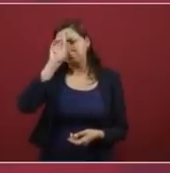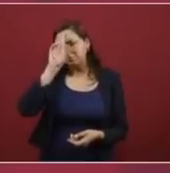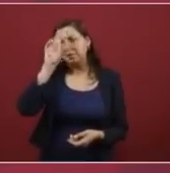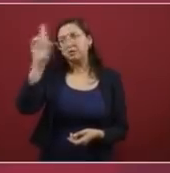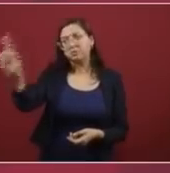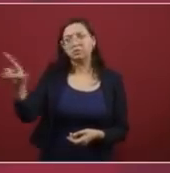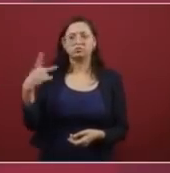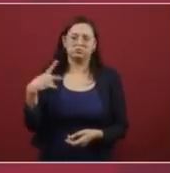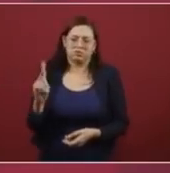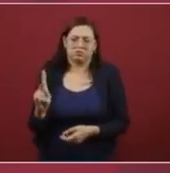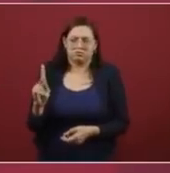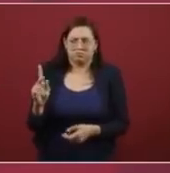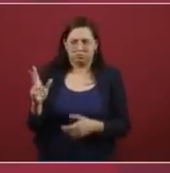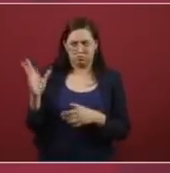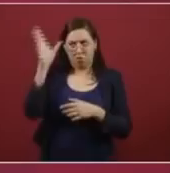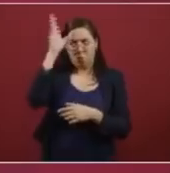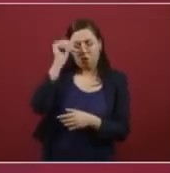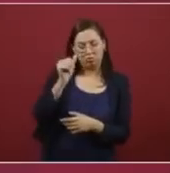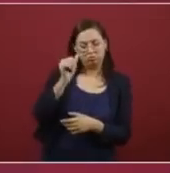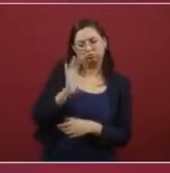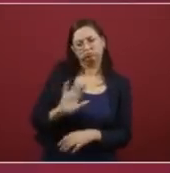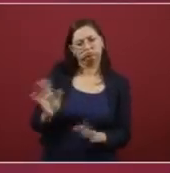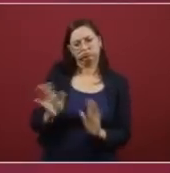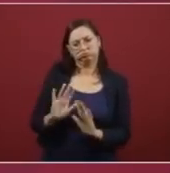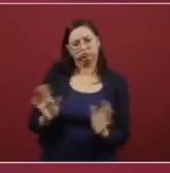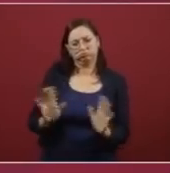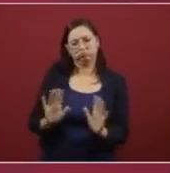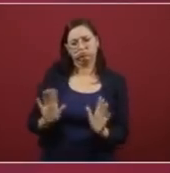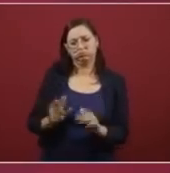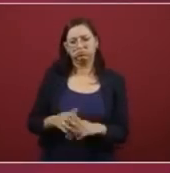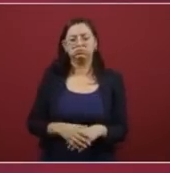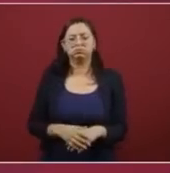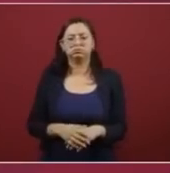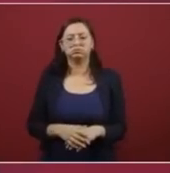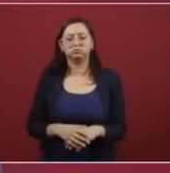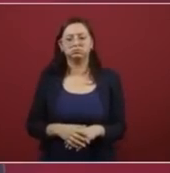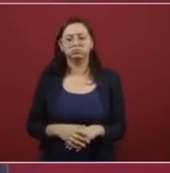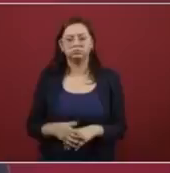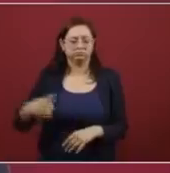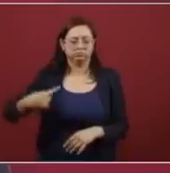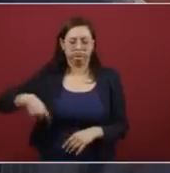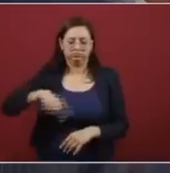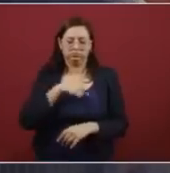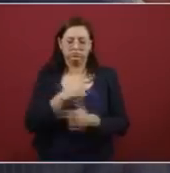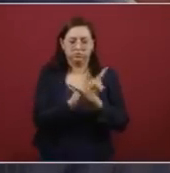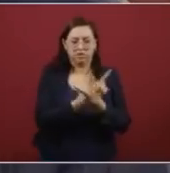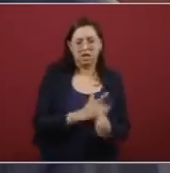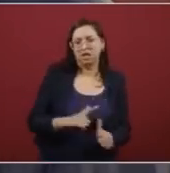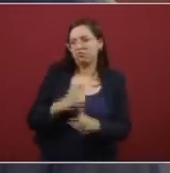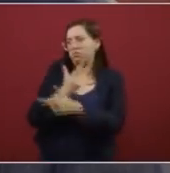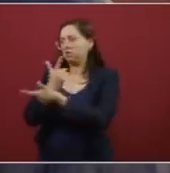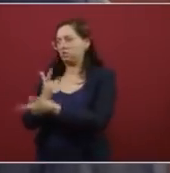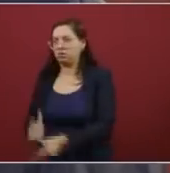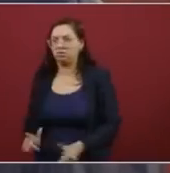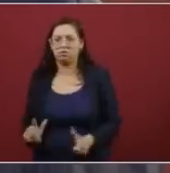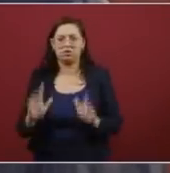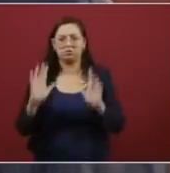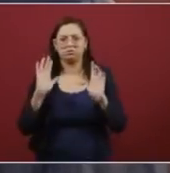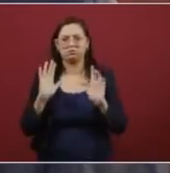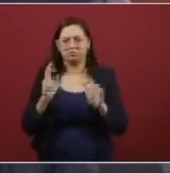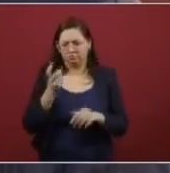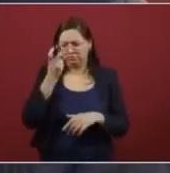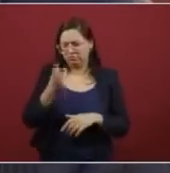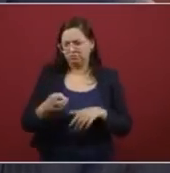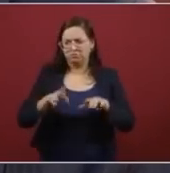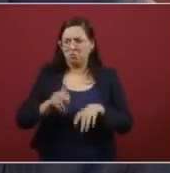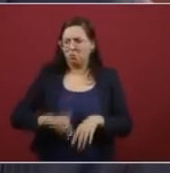la comparto. Respecto al tema de los candidatos para presidir la Comisión Reguladora de Energía, dijo que no es una imposición, sino